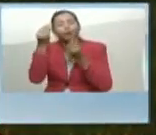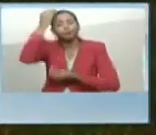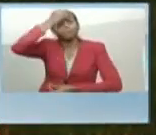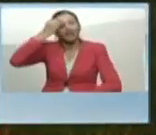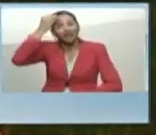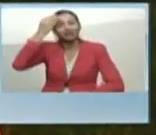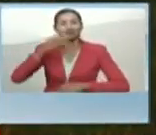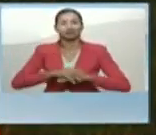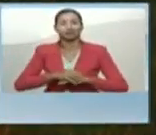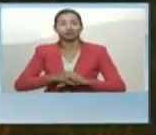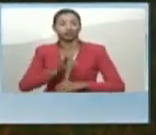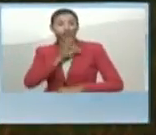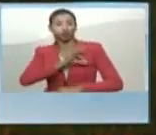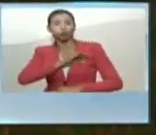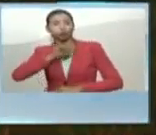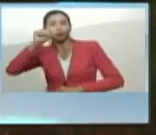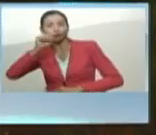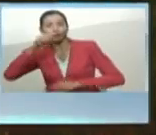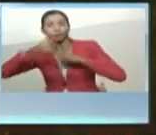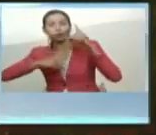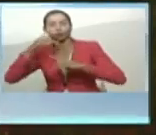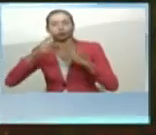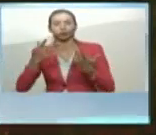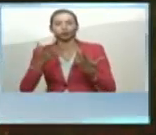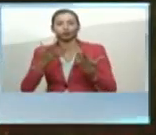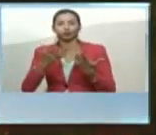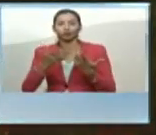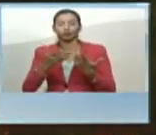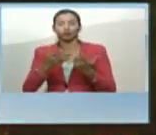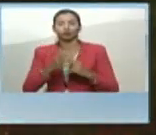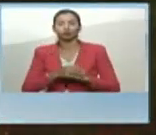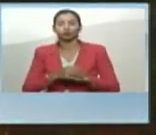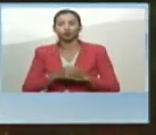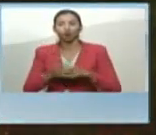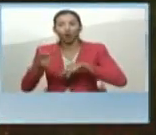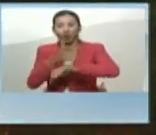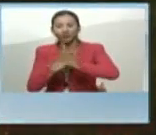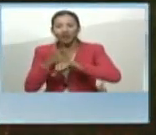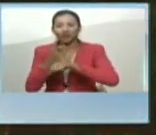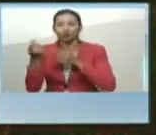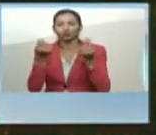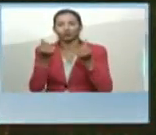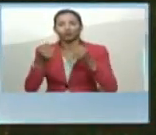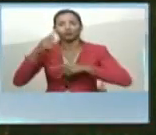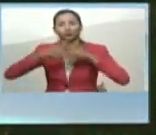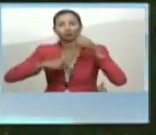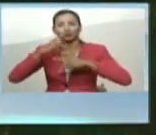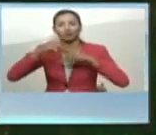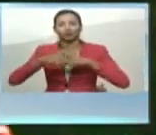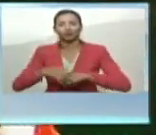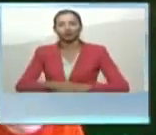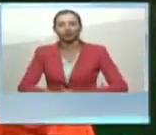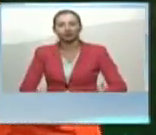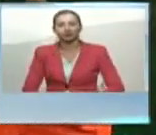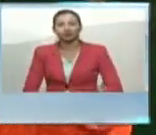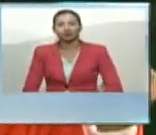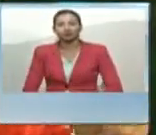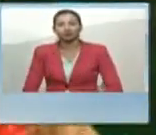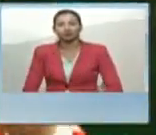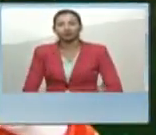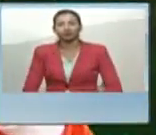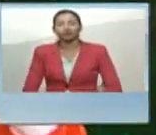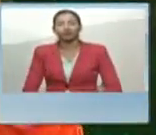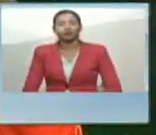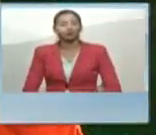El socialismo productivo y la dirección de la economía, el gobierno de la economía productiva y las